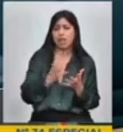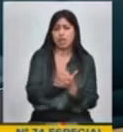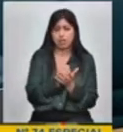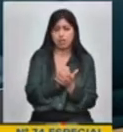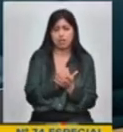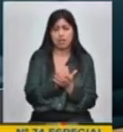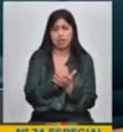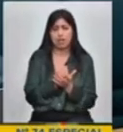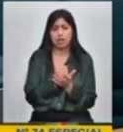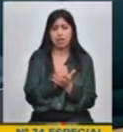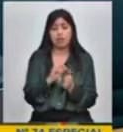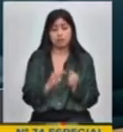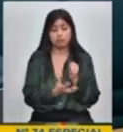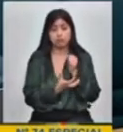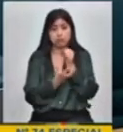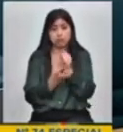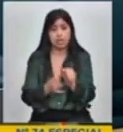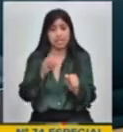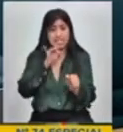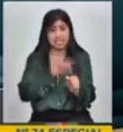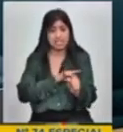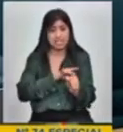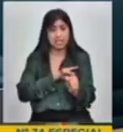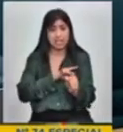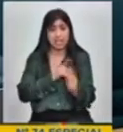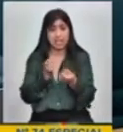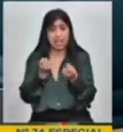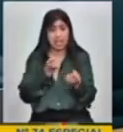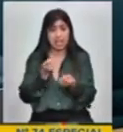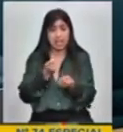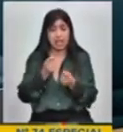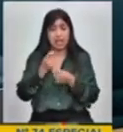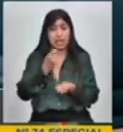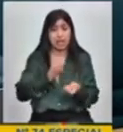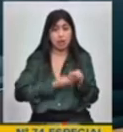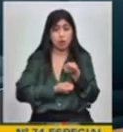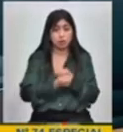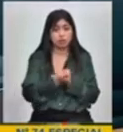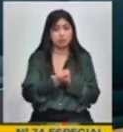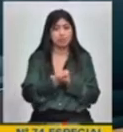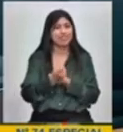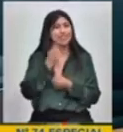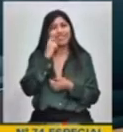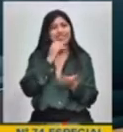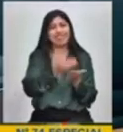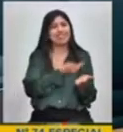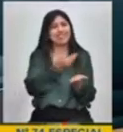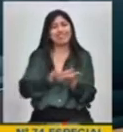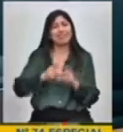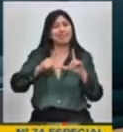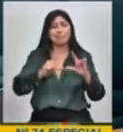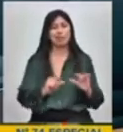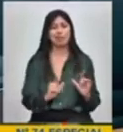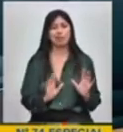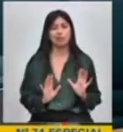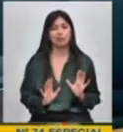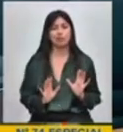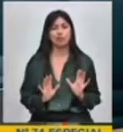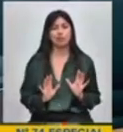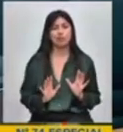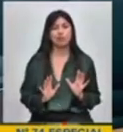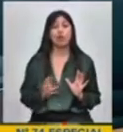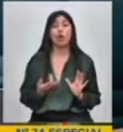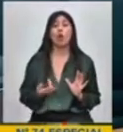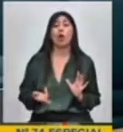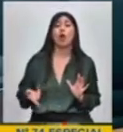que invertir en nuestro país lo vuelvan a hacer, la verdad es que la recaudación no va a ser la que queremos. Si no logramos que se